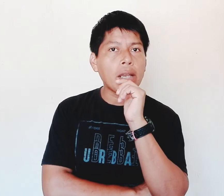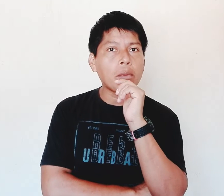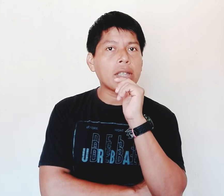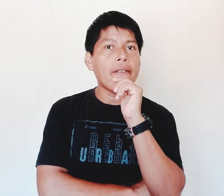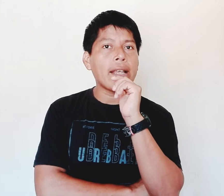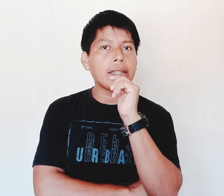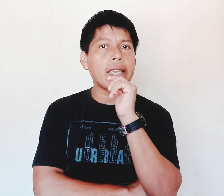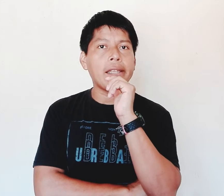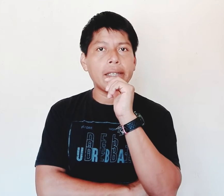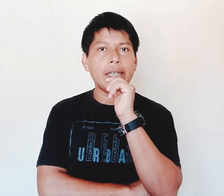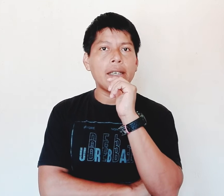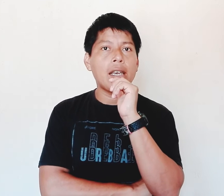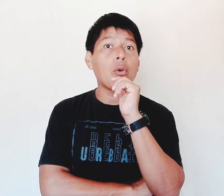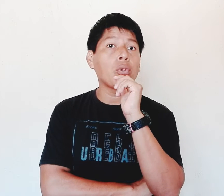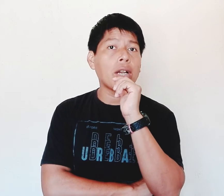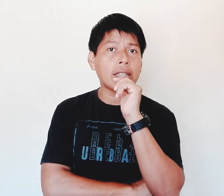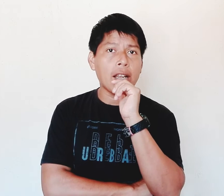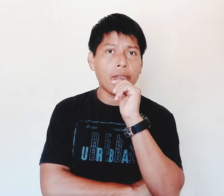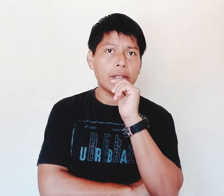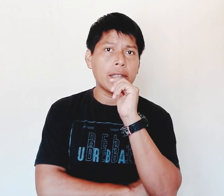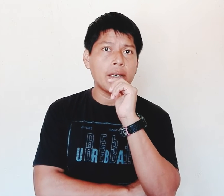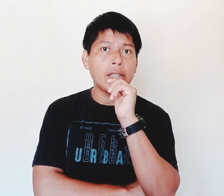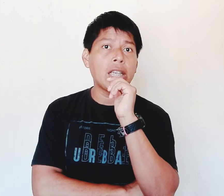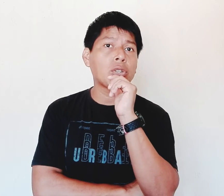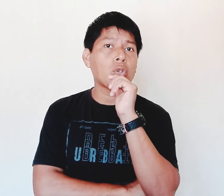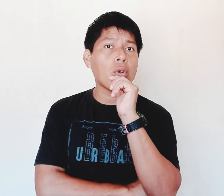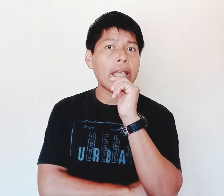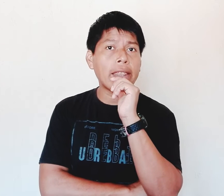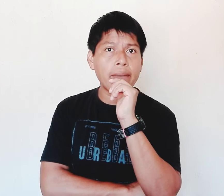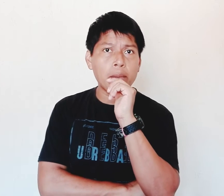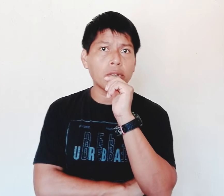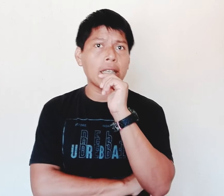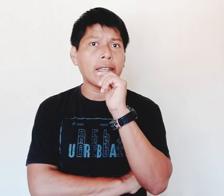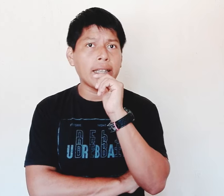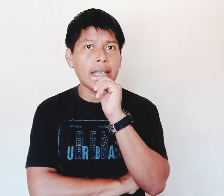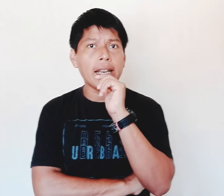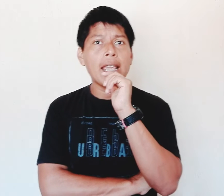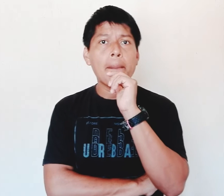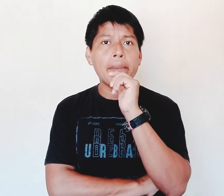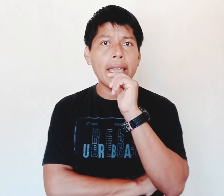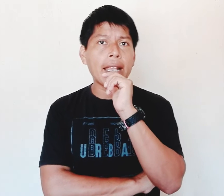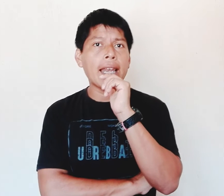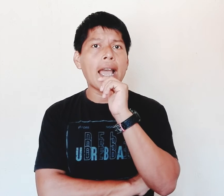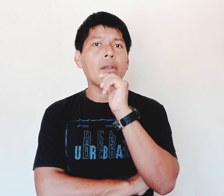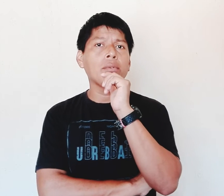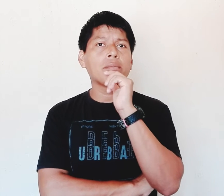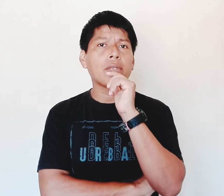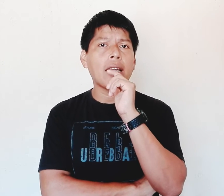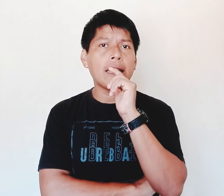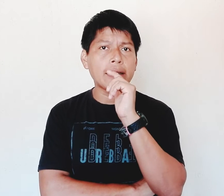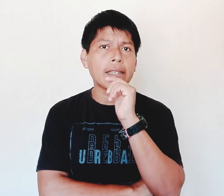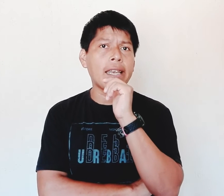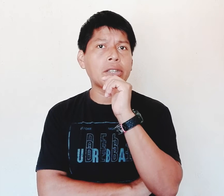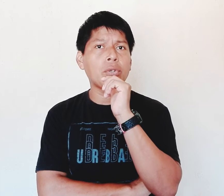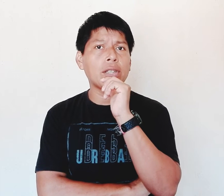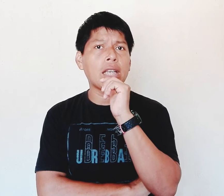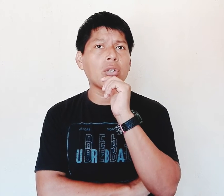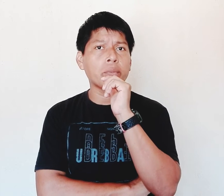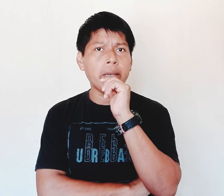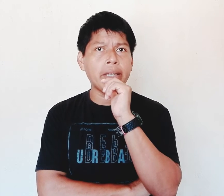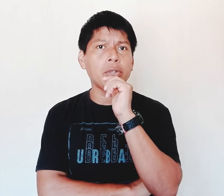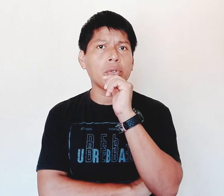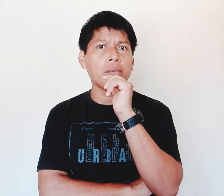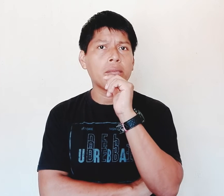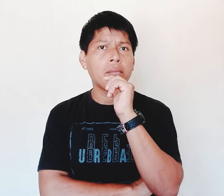Todos conocemos la frase que dice, la unión hace la fuerza. Y eso es lo que debemos de tener bien claro en estas elecciones